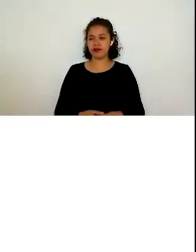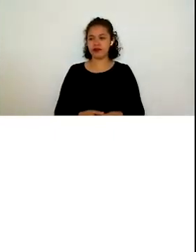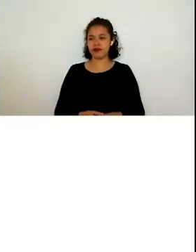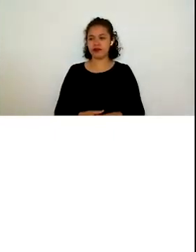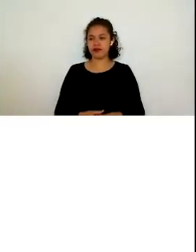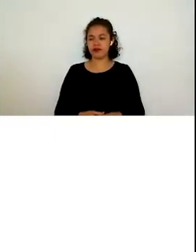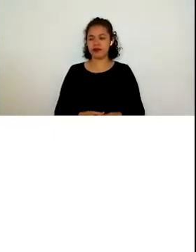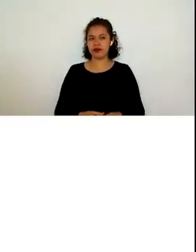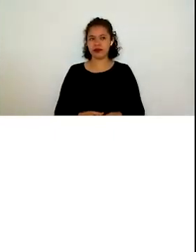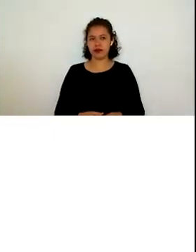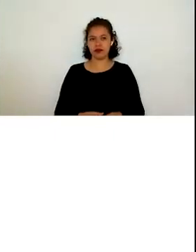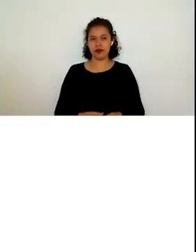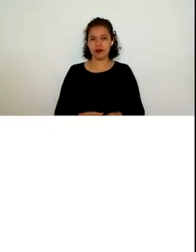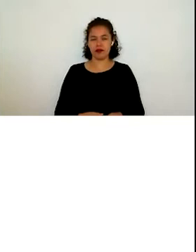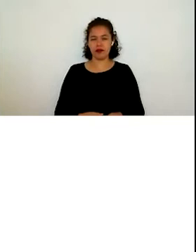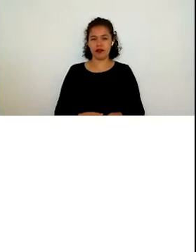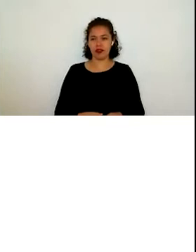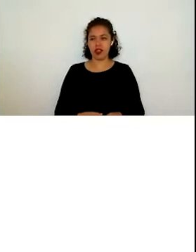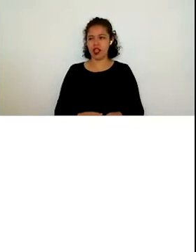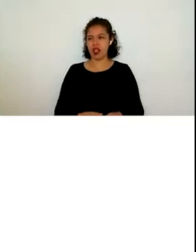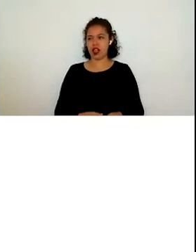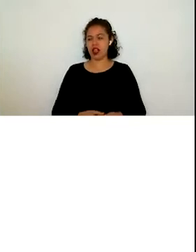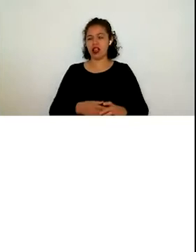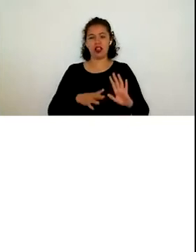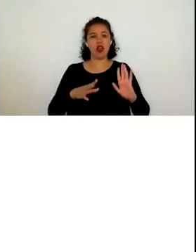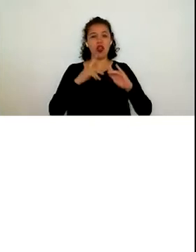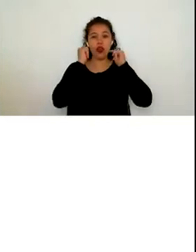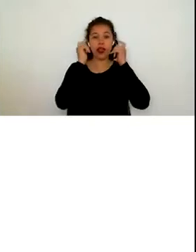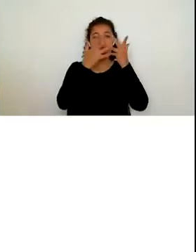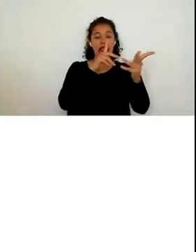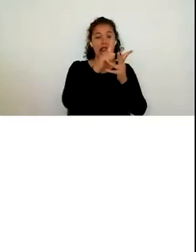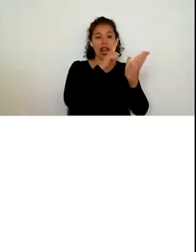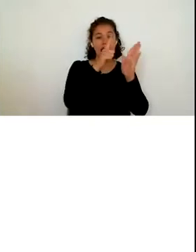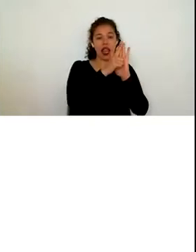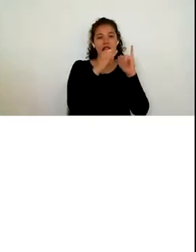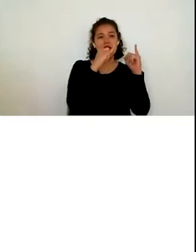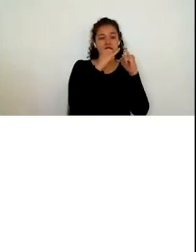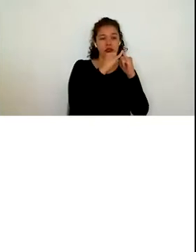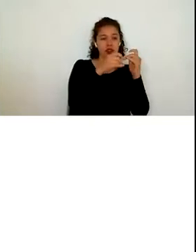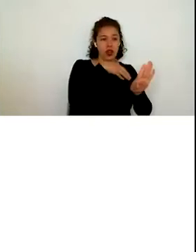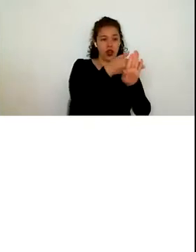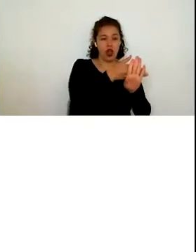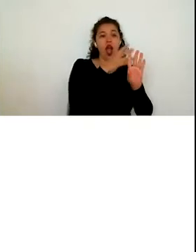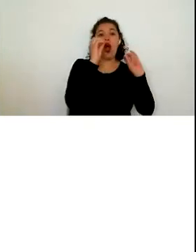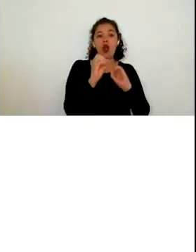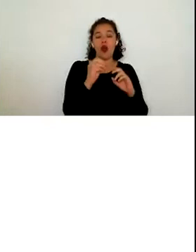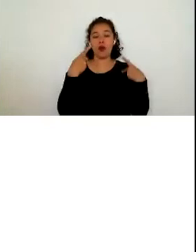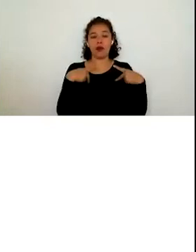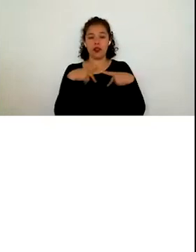No especifica la ley si es en contra de la institución o en contra de cualquier otro. El chiste es que